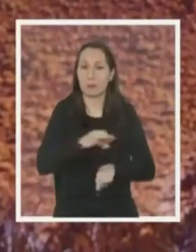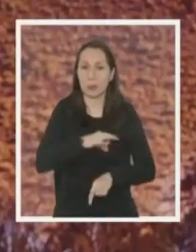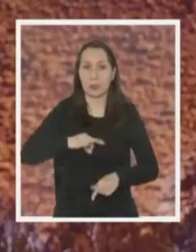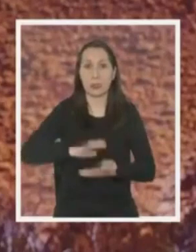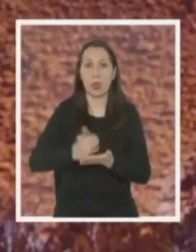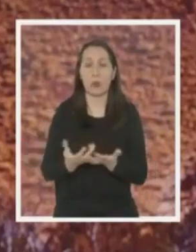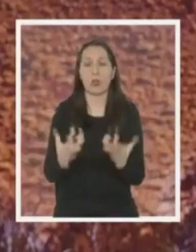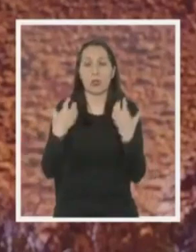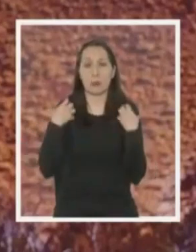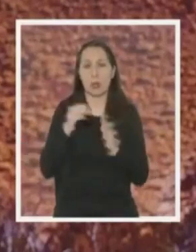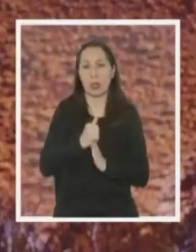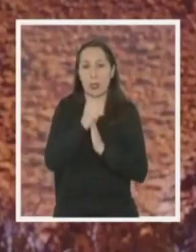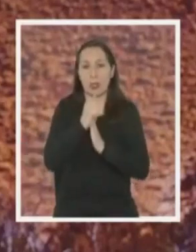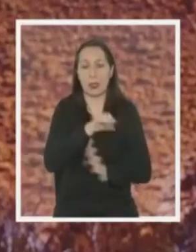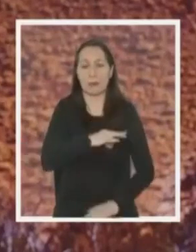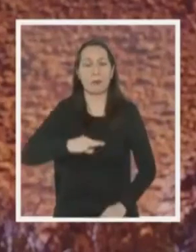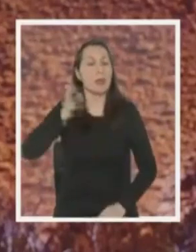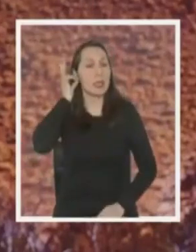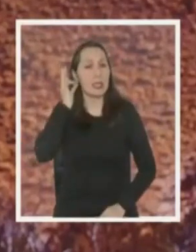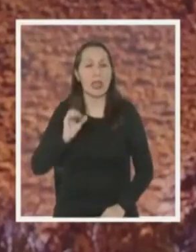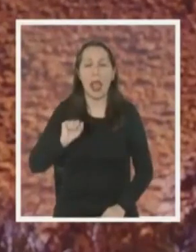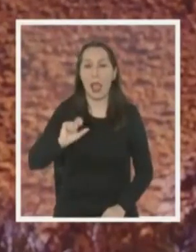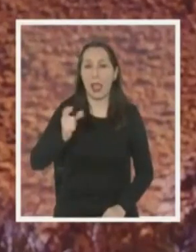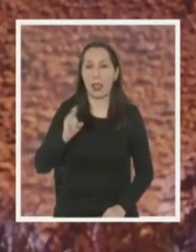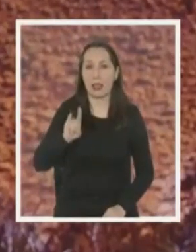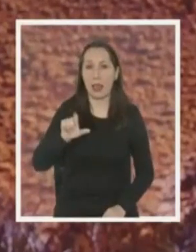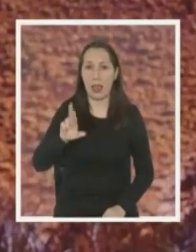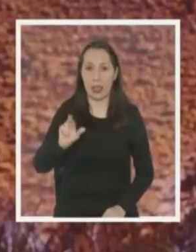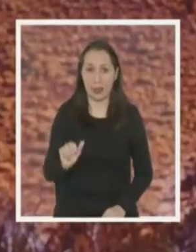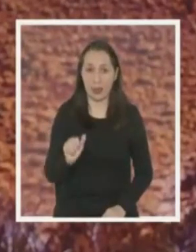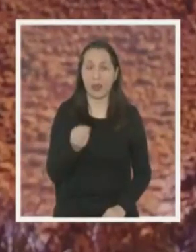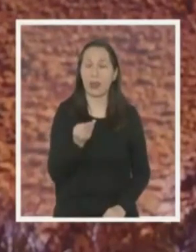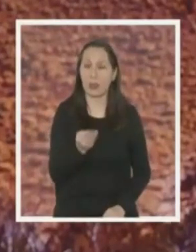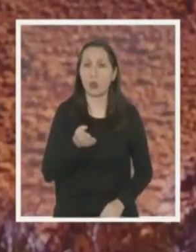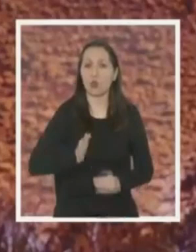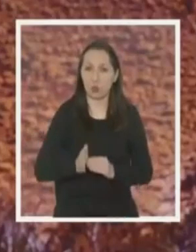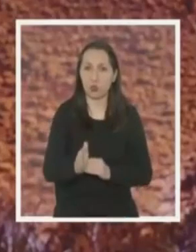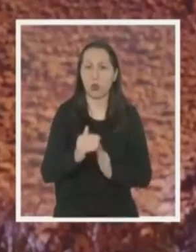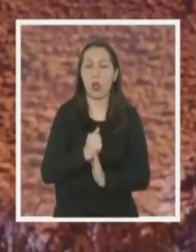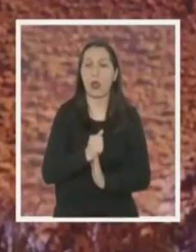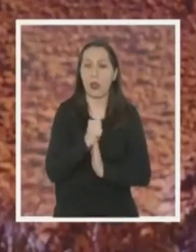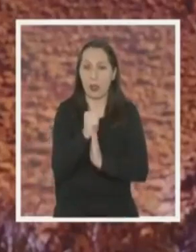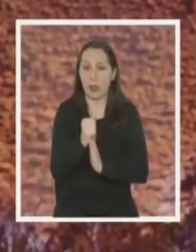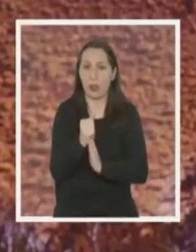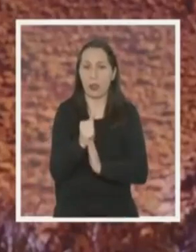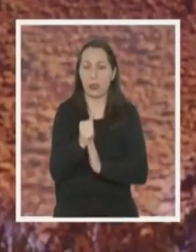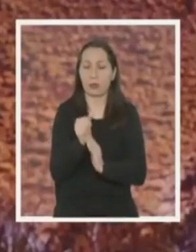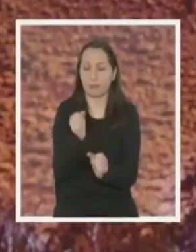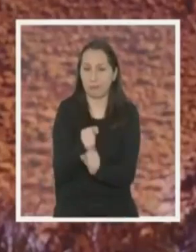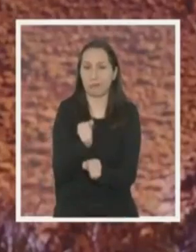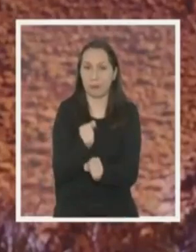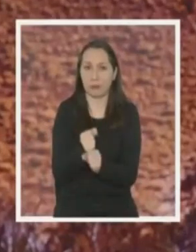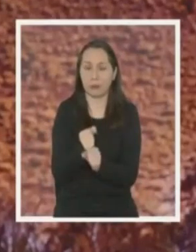encabeza la ministra Jimena Aguilera y que seguirá liderando